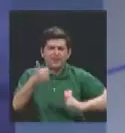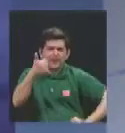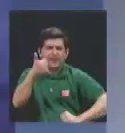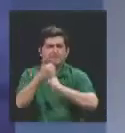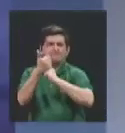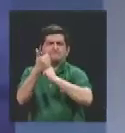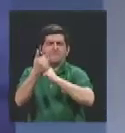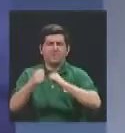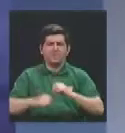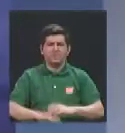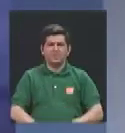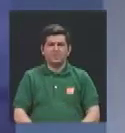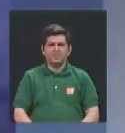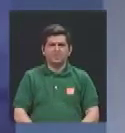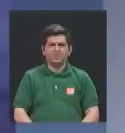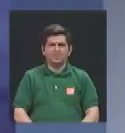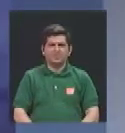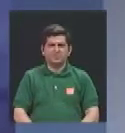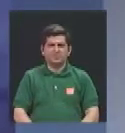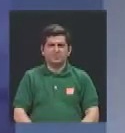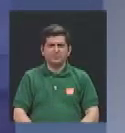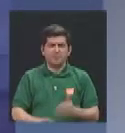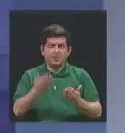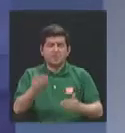seguir adelante, que haya un apoyo